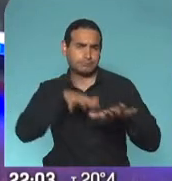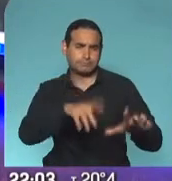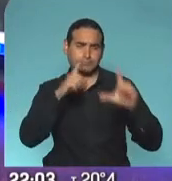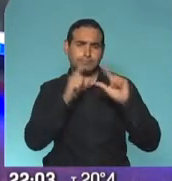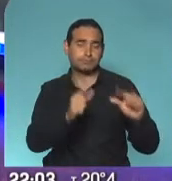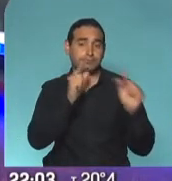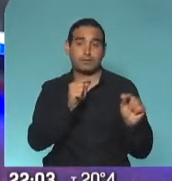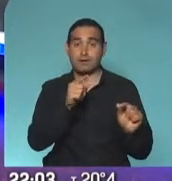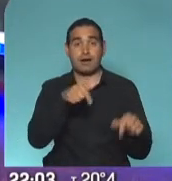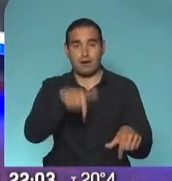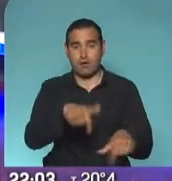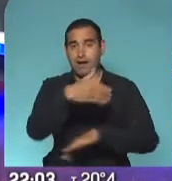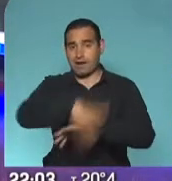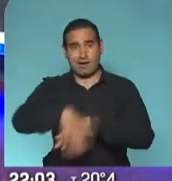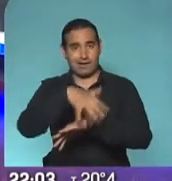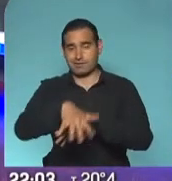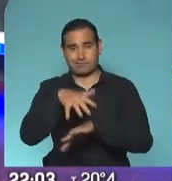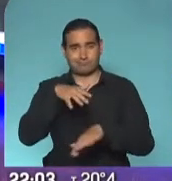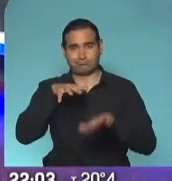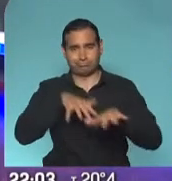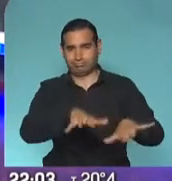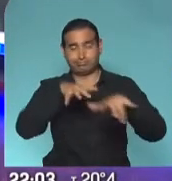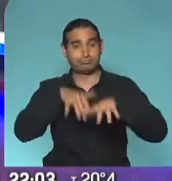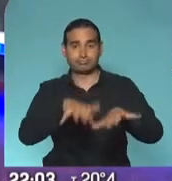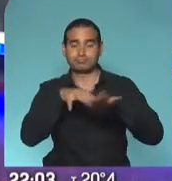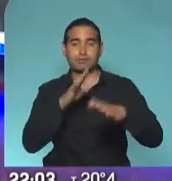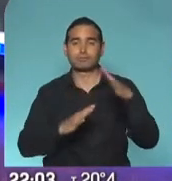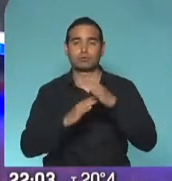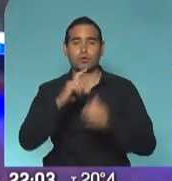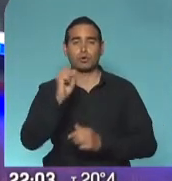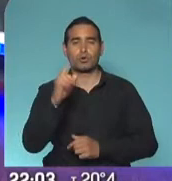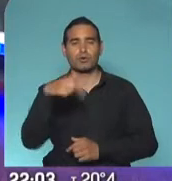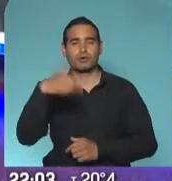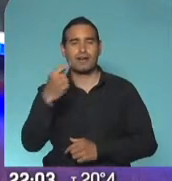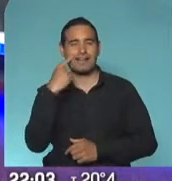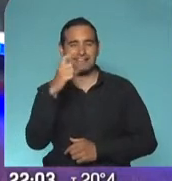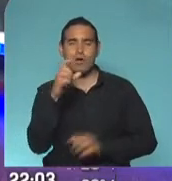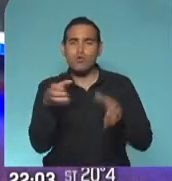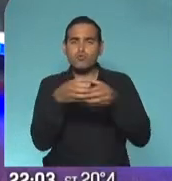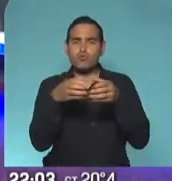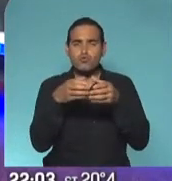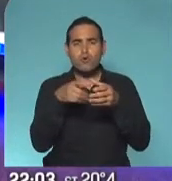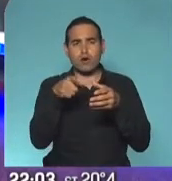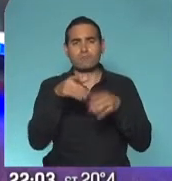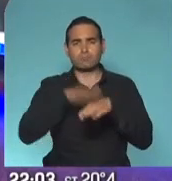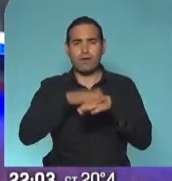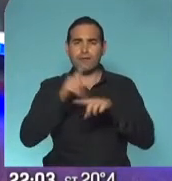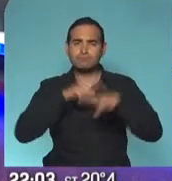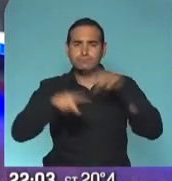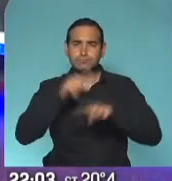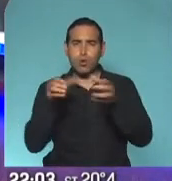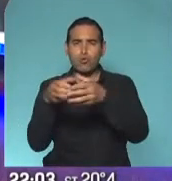tomando en este momento las calles de Quito, liderada por la CONAIE, la agrupación que articula las diferentes